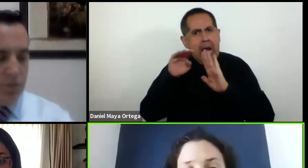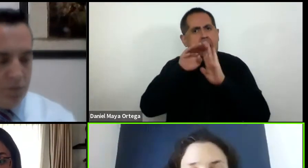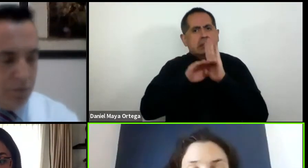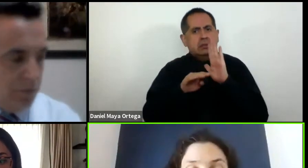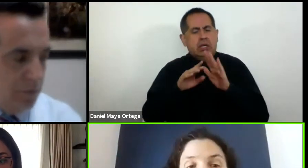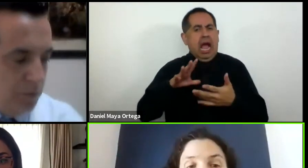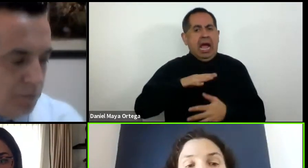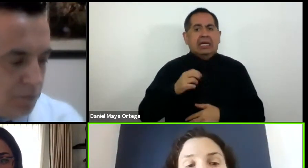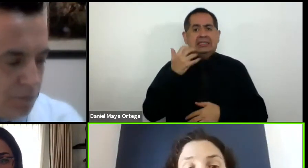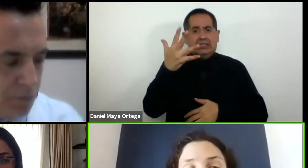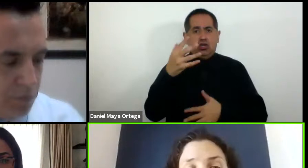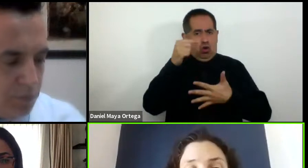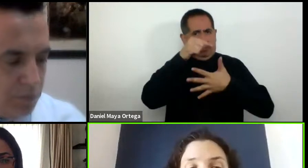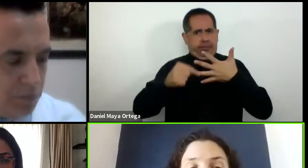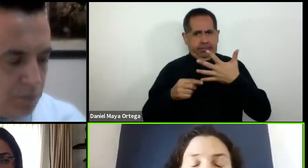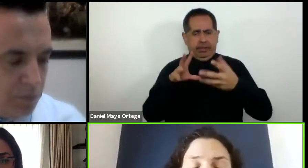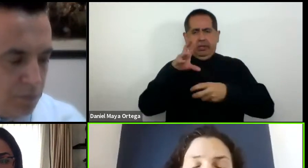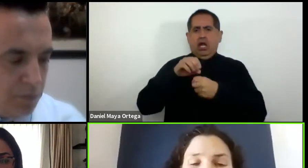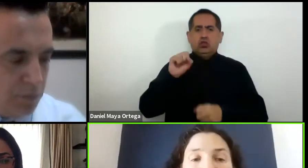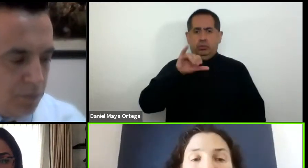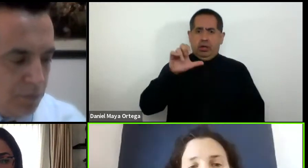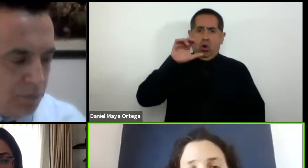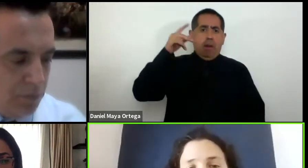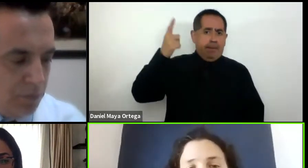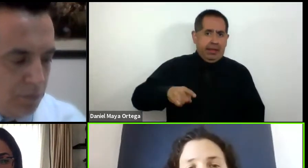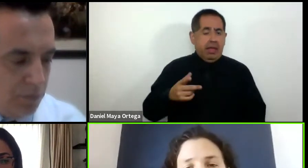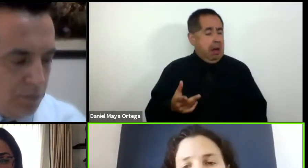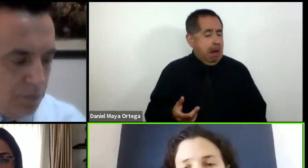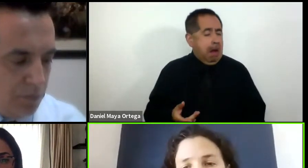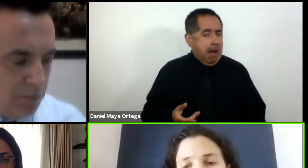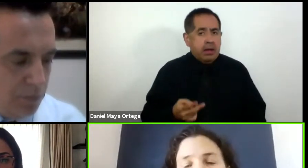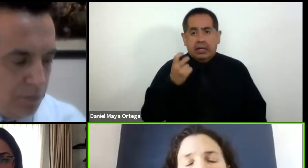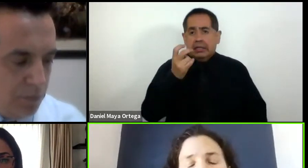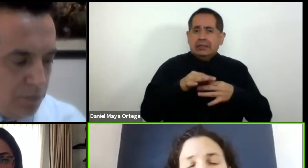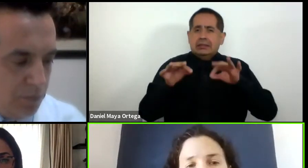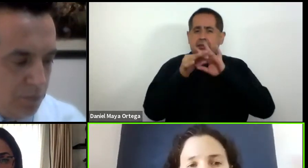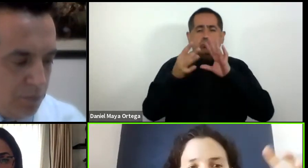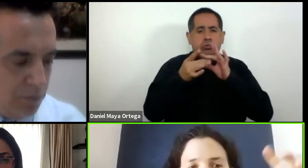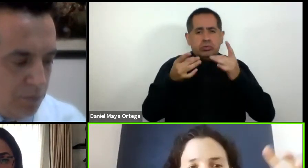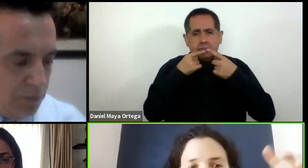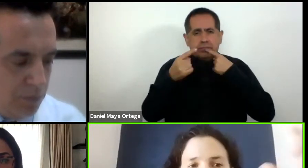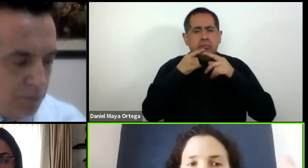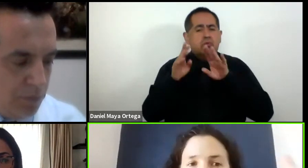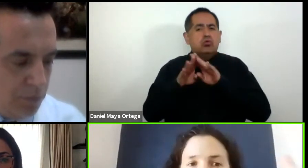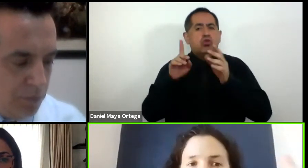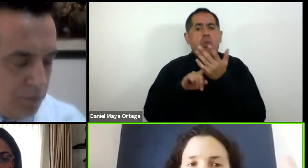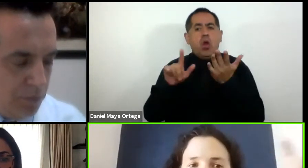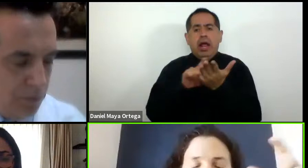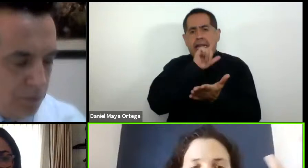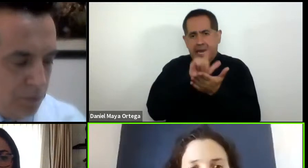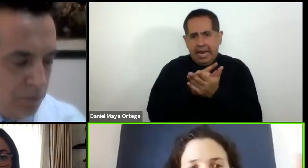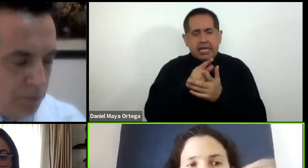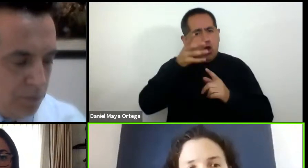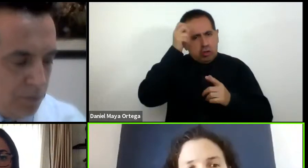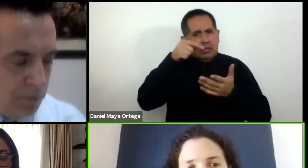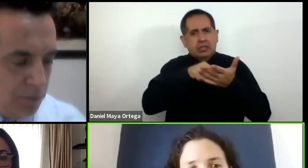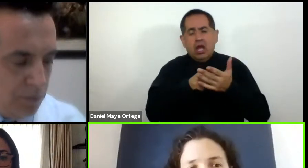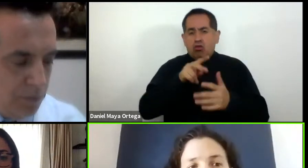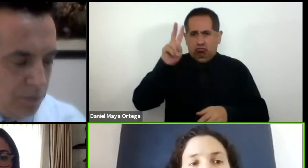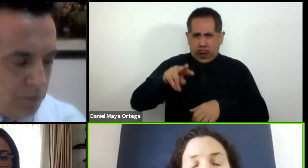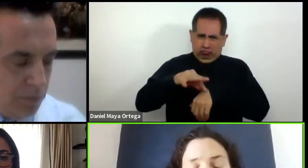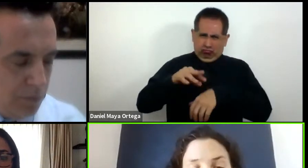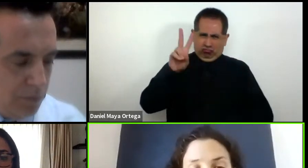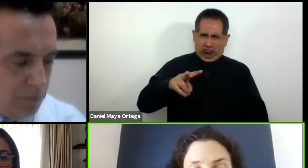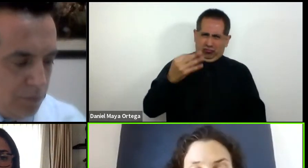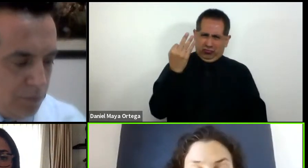5 peritajes. ¿Qué es lo que vemos hoy en día y cómo se ha traducido? Y por eso es bien importante no solo hablar de la ley y los conceptos, sino de la realidad.